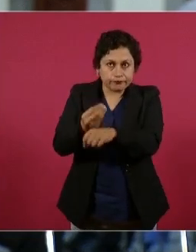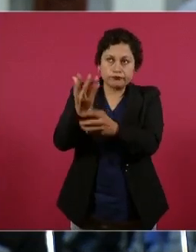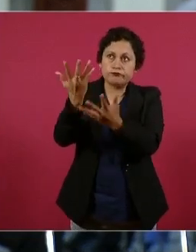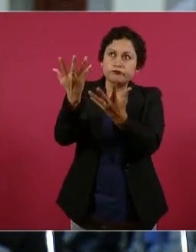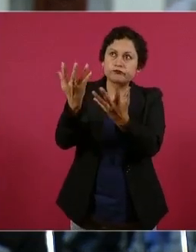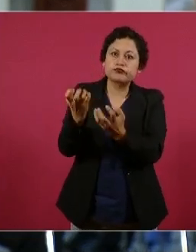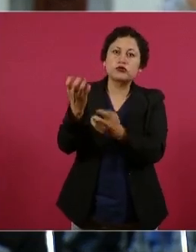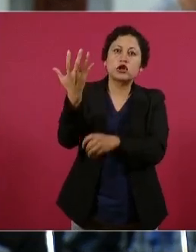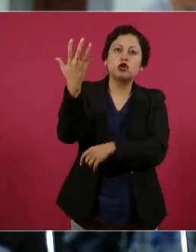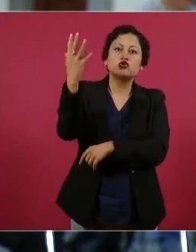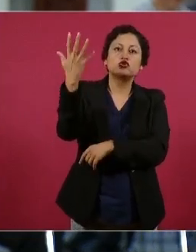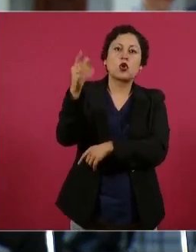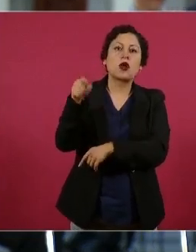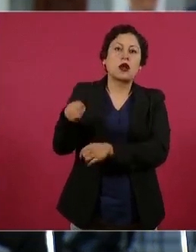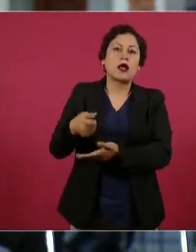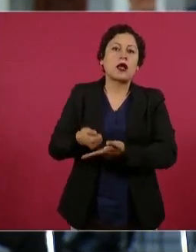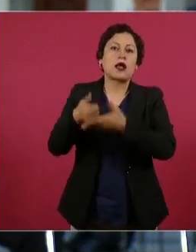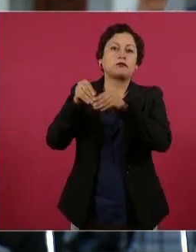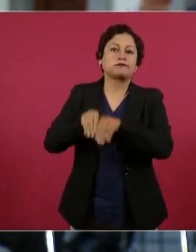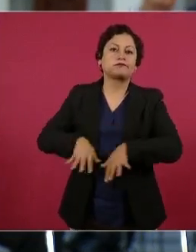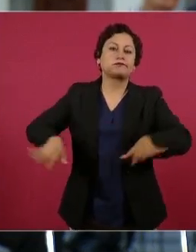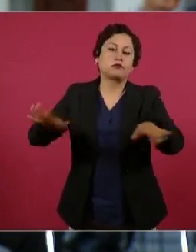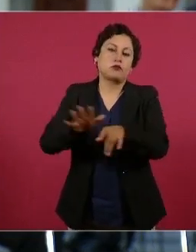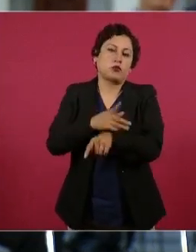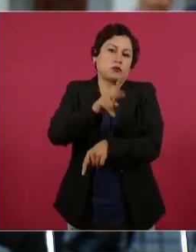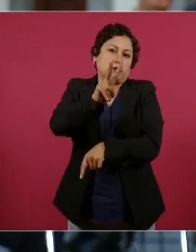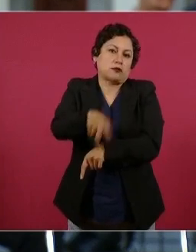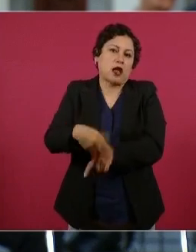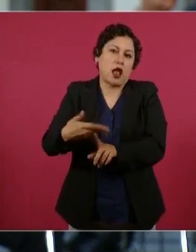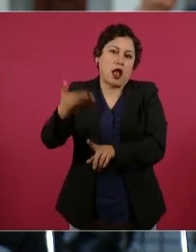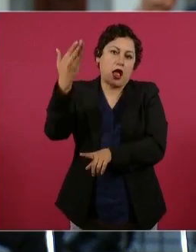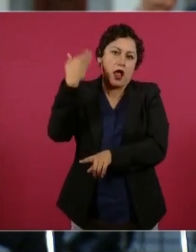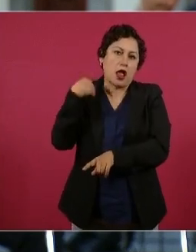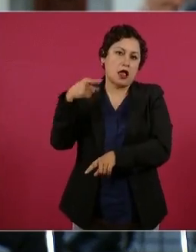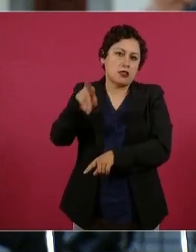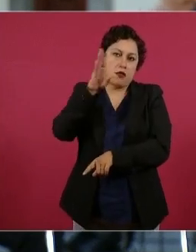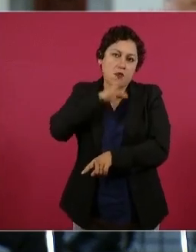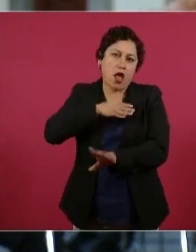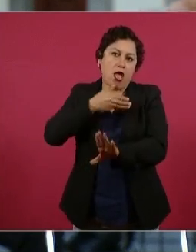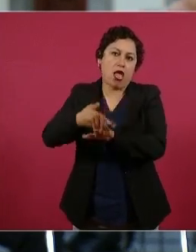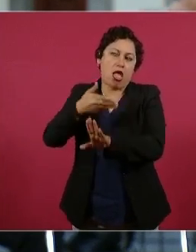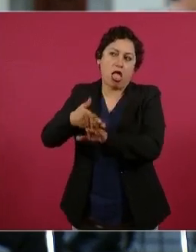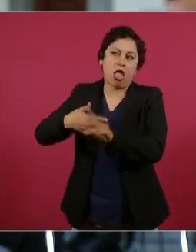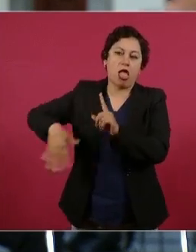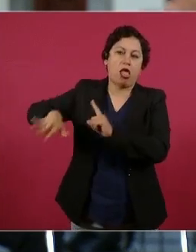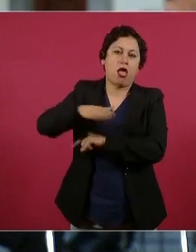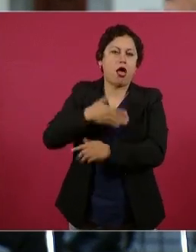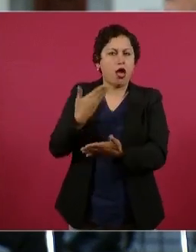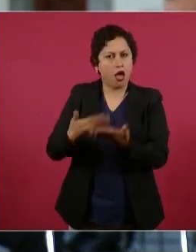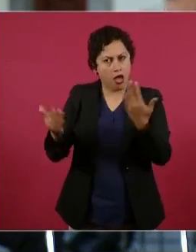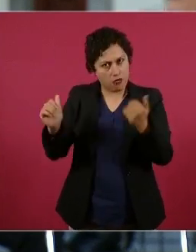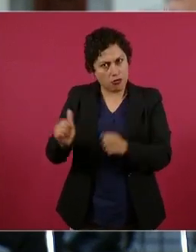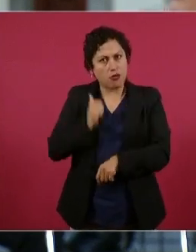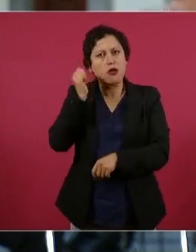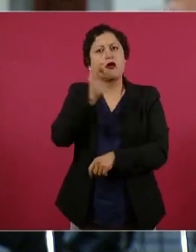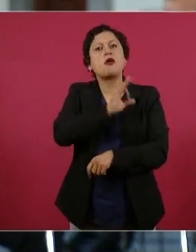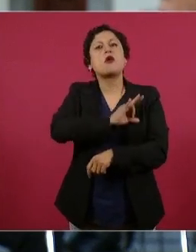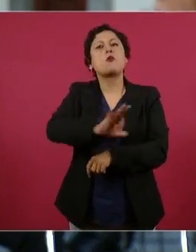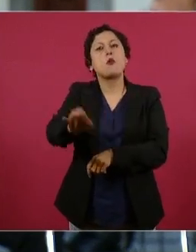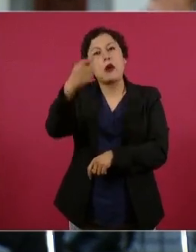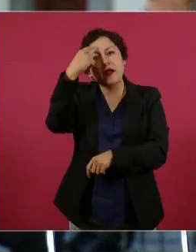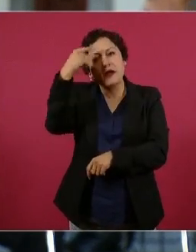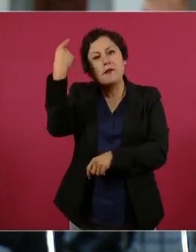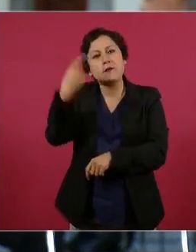hizo tanto daño ecológico, pudiera ser una buena opción para pues proveer de electricidad